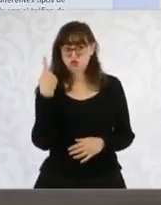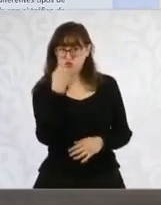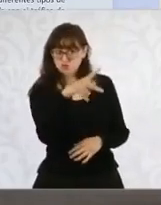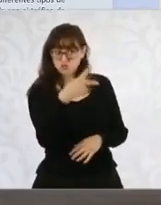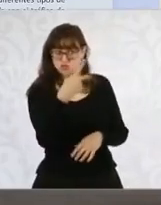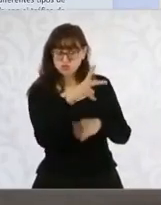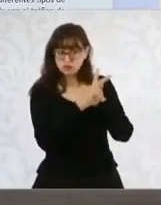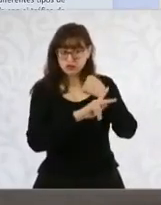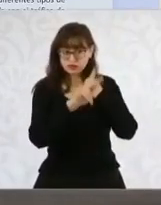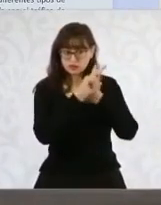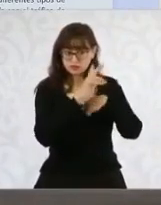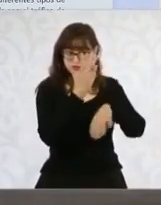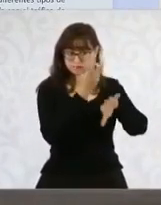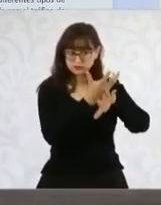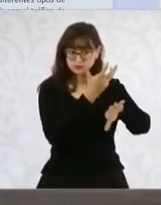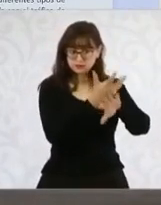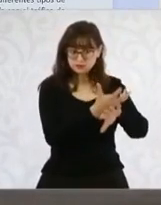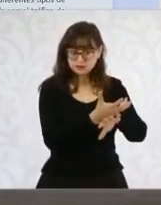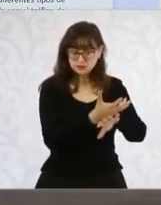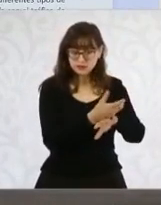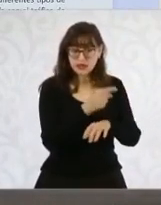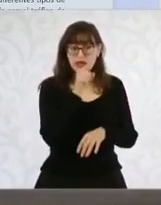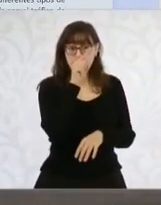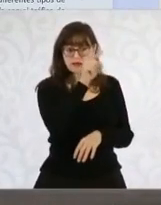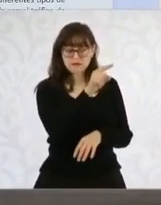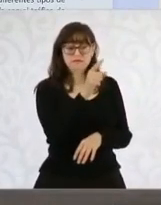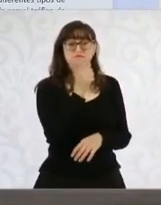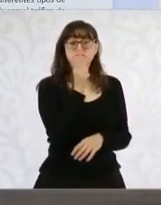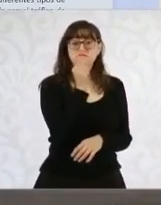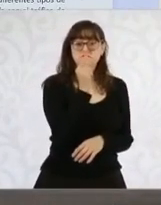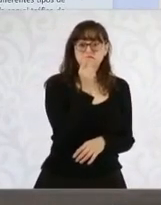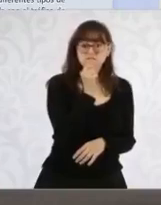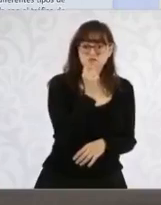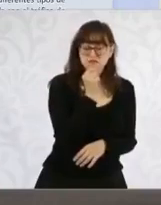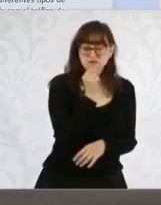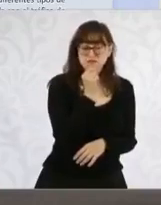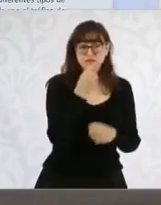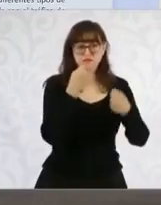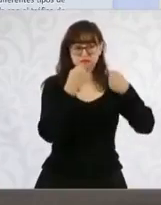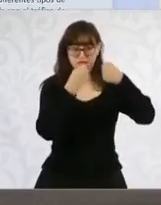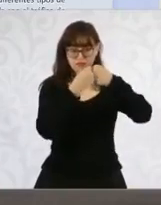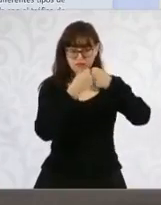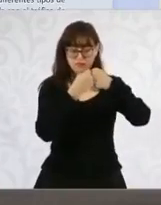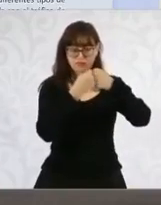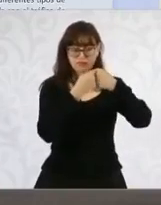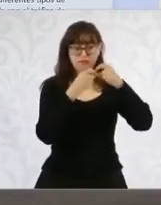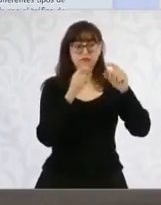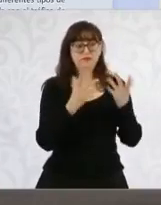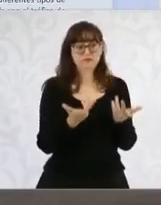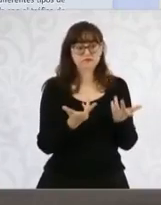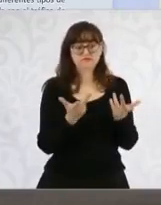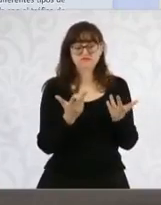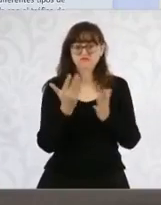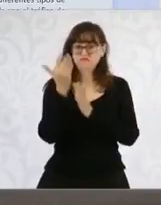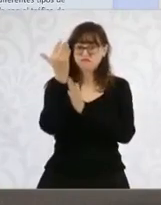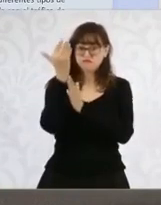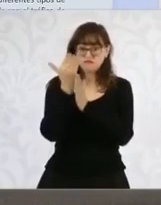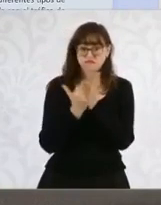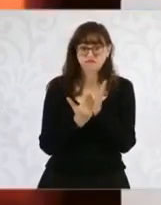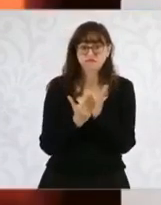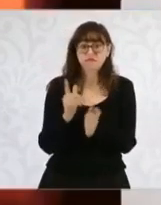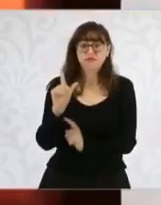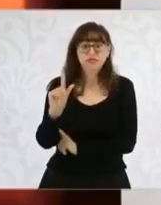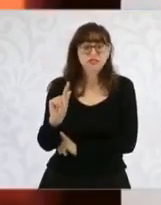país cbp los encuentros en la frontera entre México y Estados Unidos se han reducido